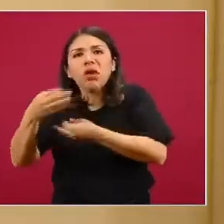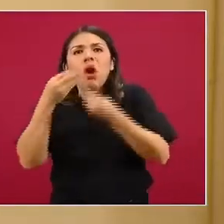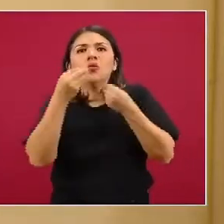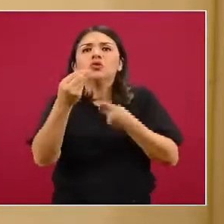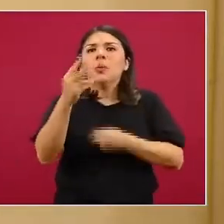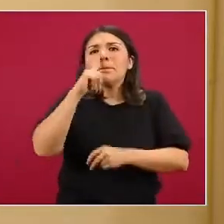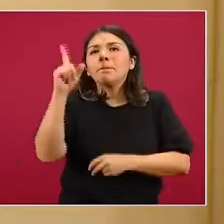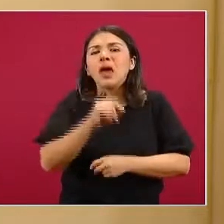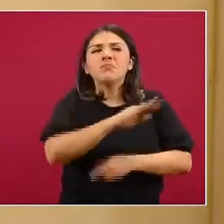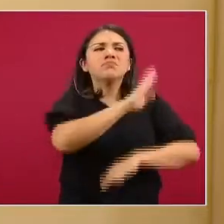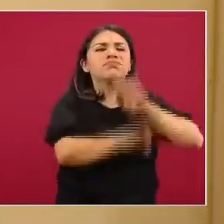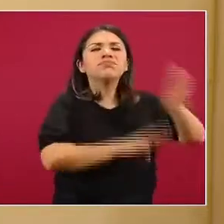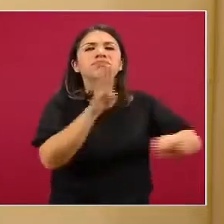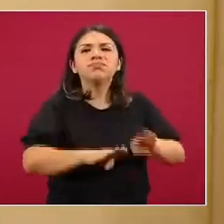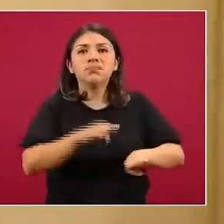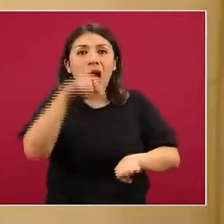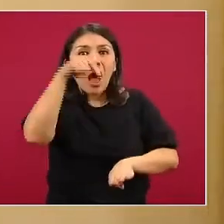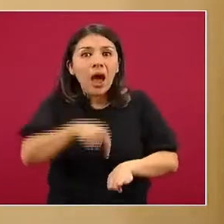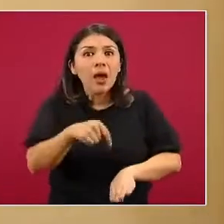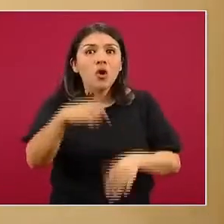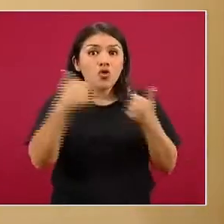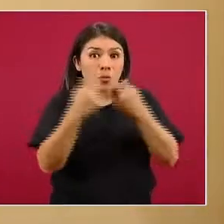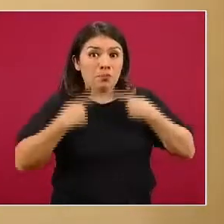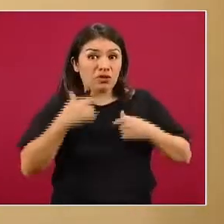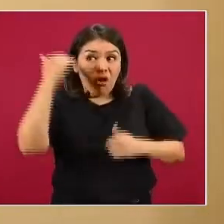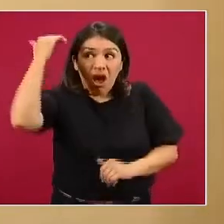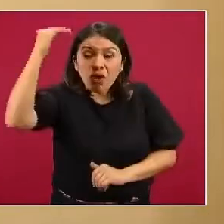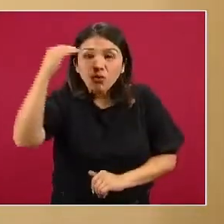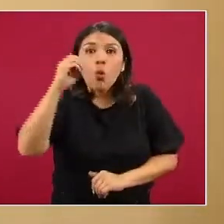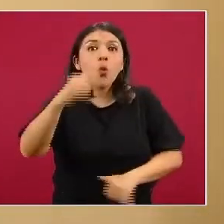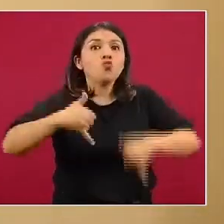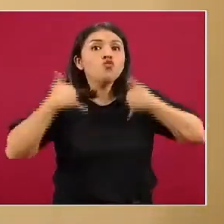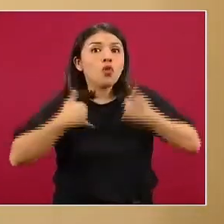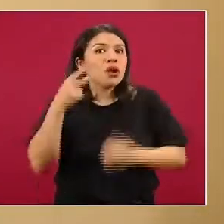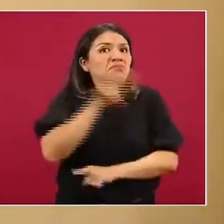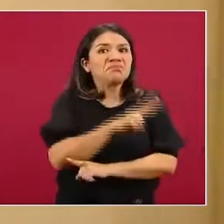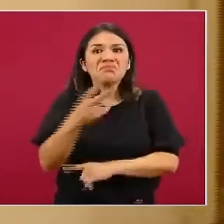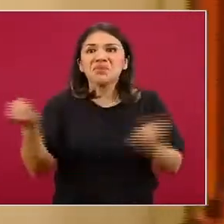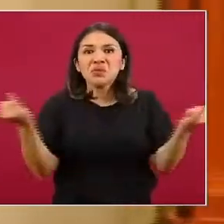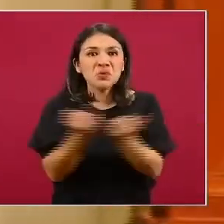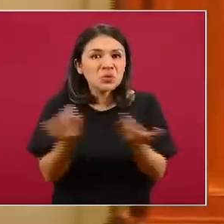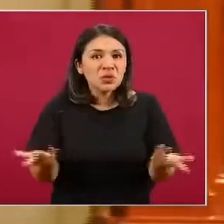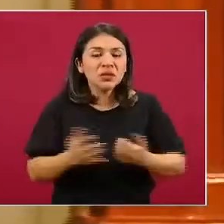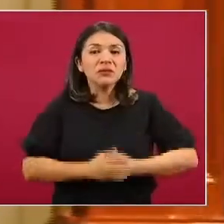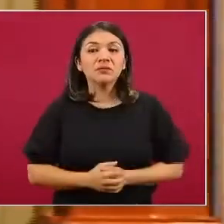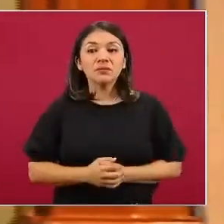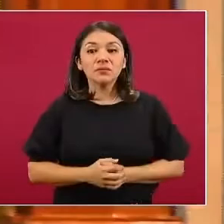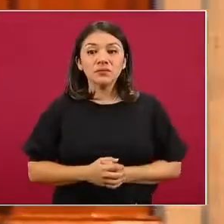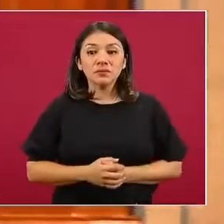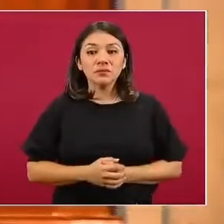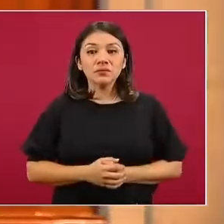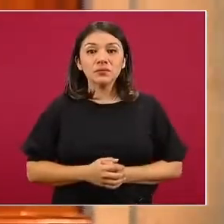muertes, tanto en nuestros adultos como en nuestros adolescentes. La que sigue.